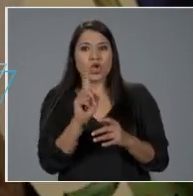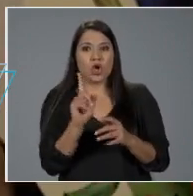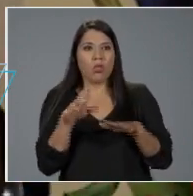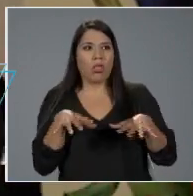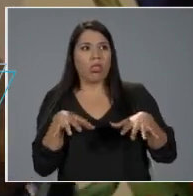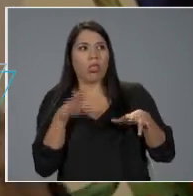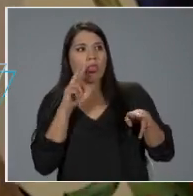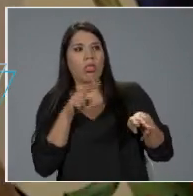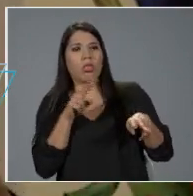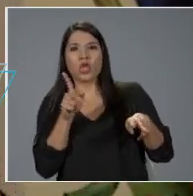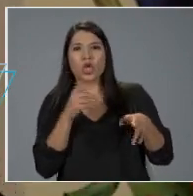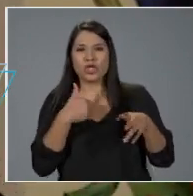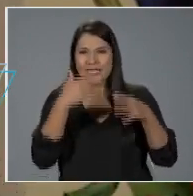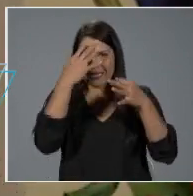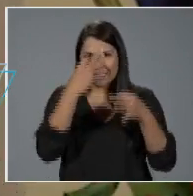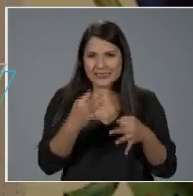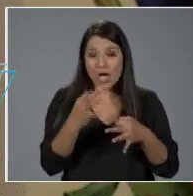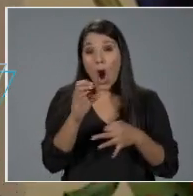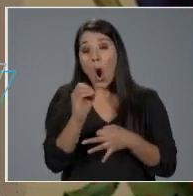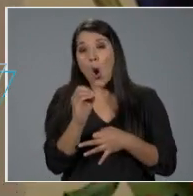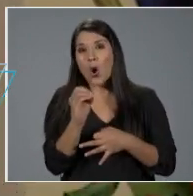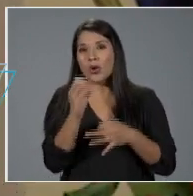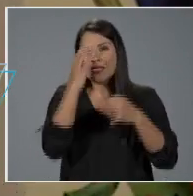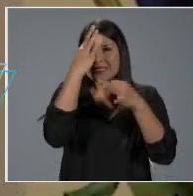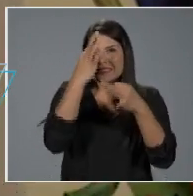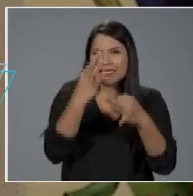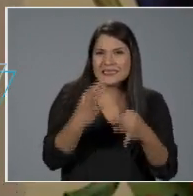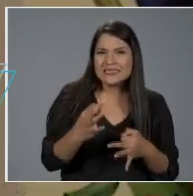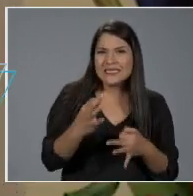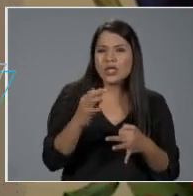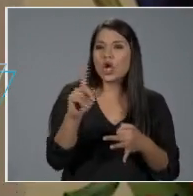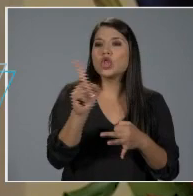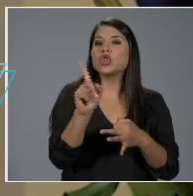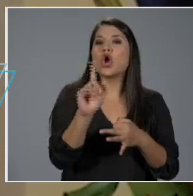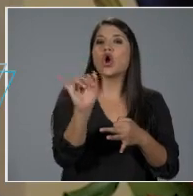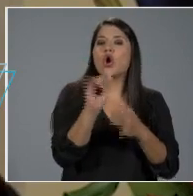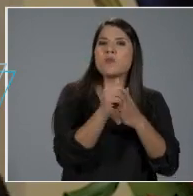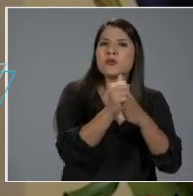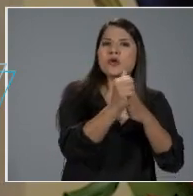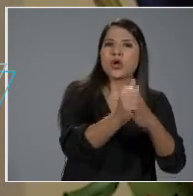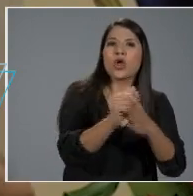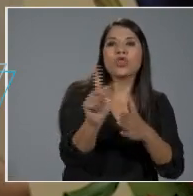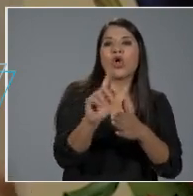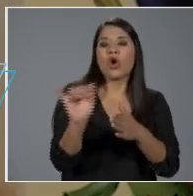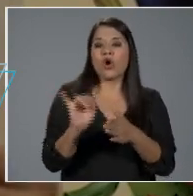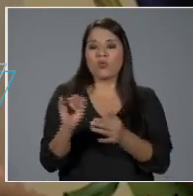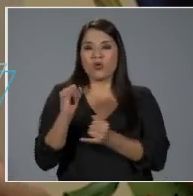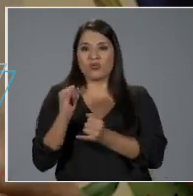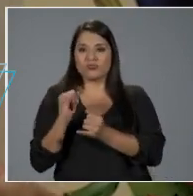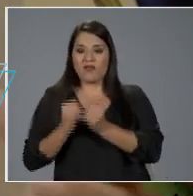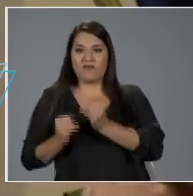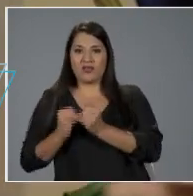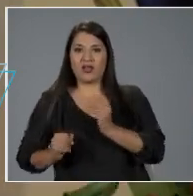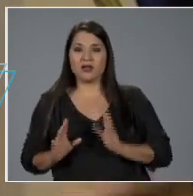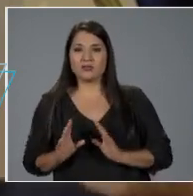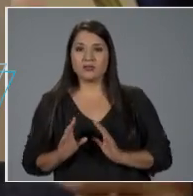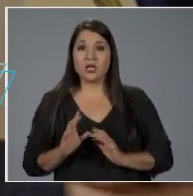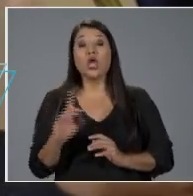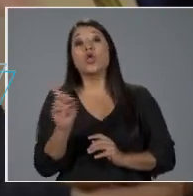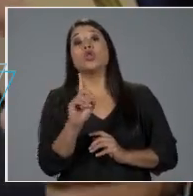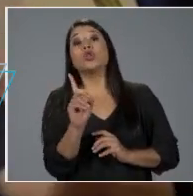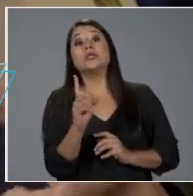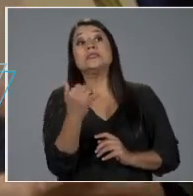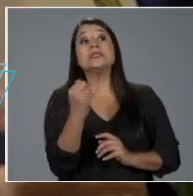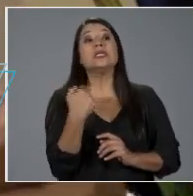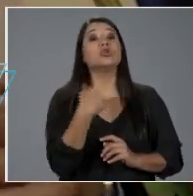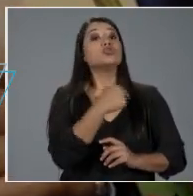decisiones, o de tomar decisiones no como cabeza de ratón, sino como cola de león. O sea, no, es que si no vamos con